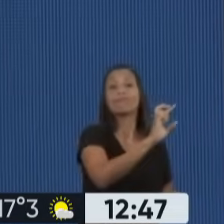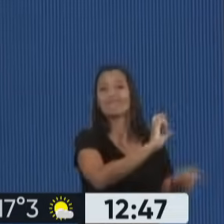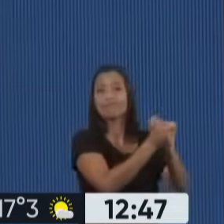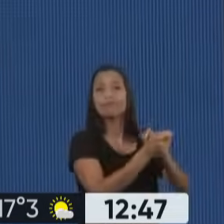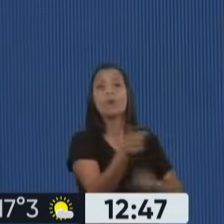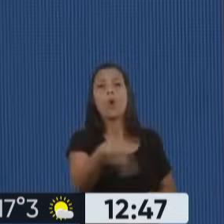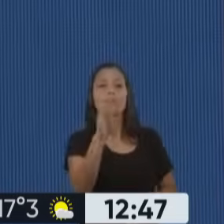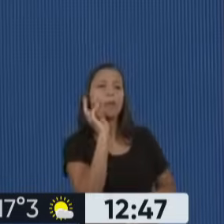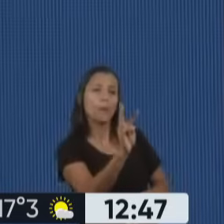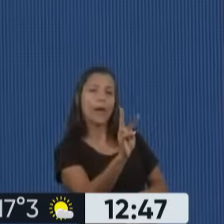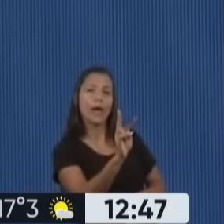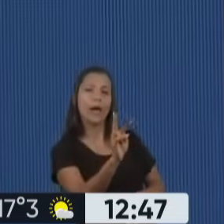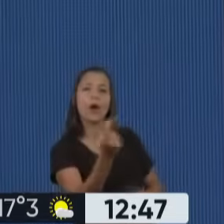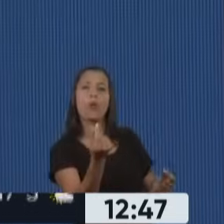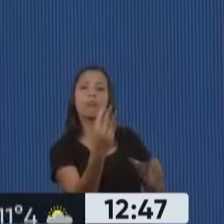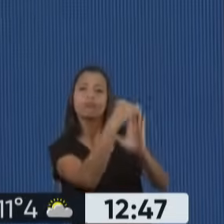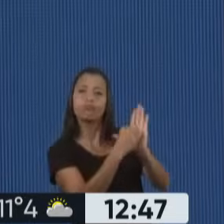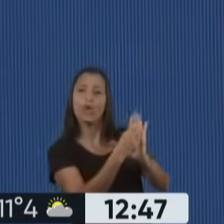ustedes miran en dólares.